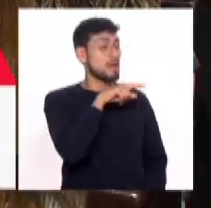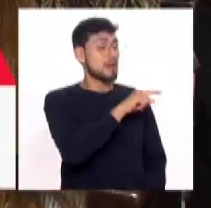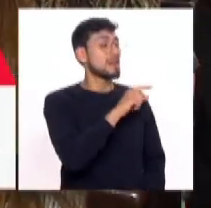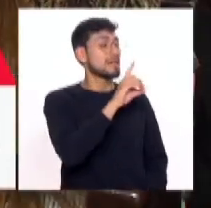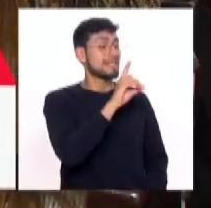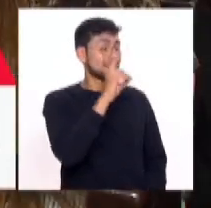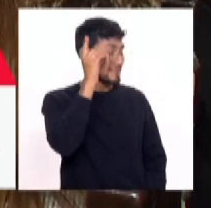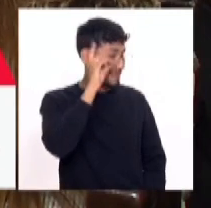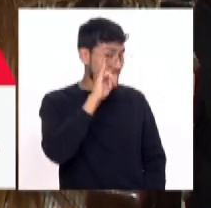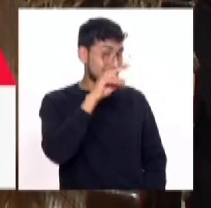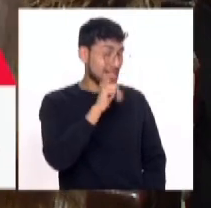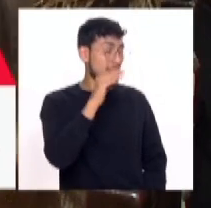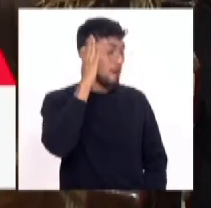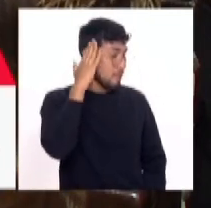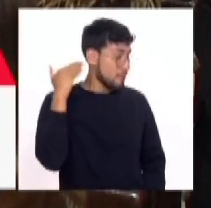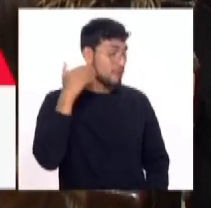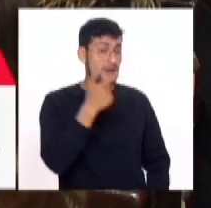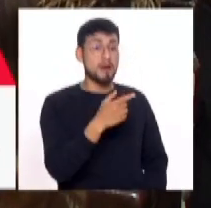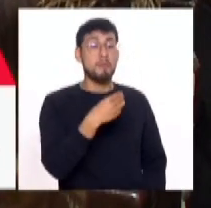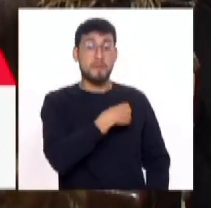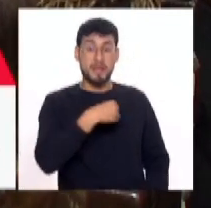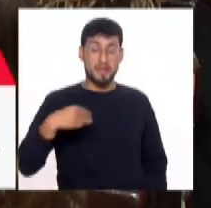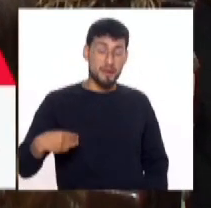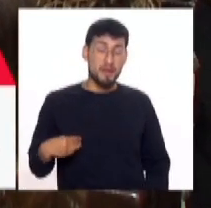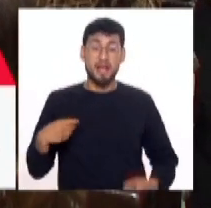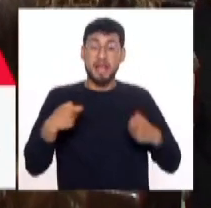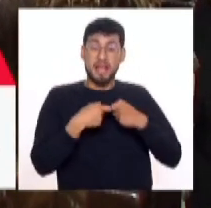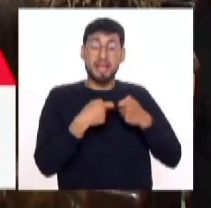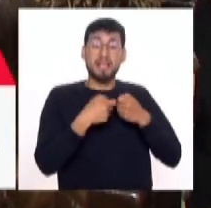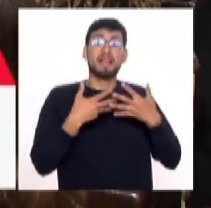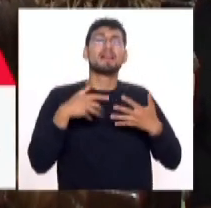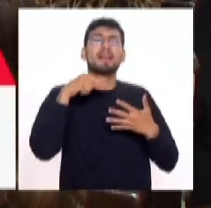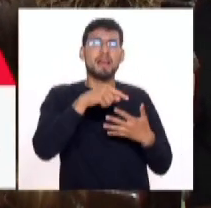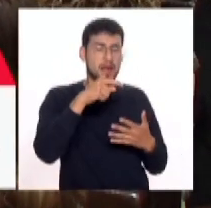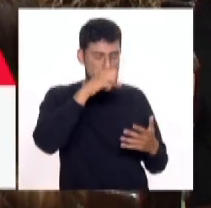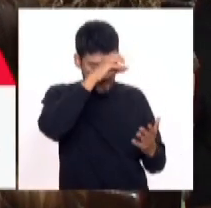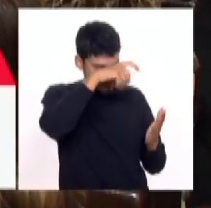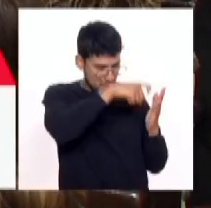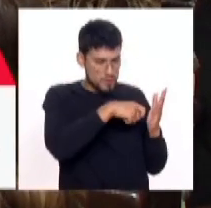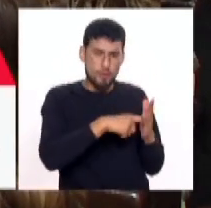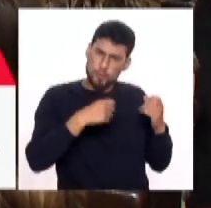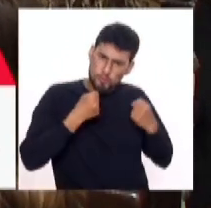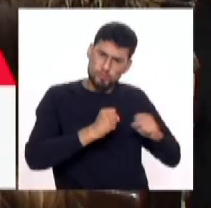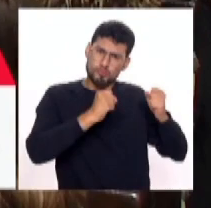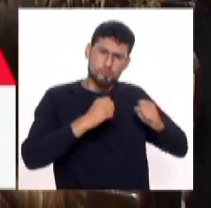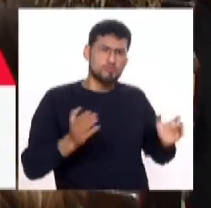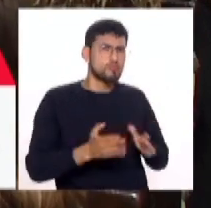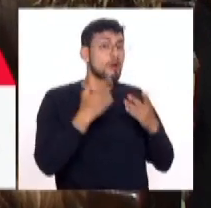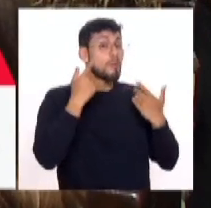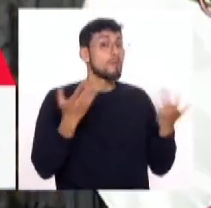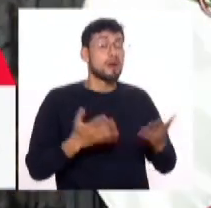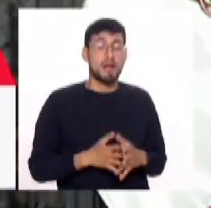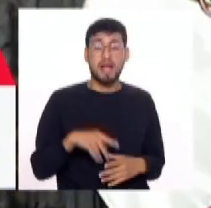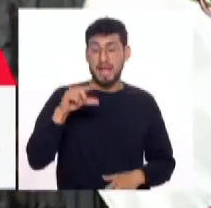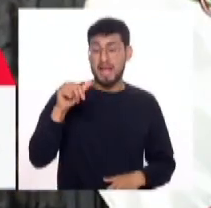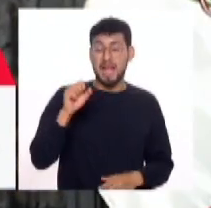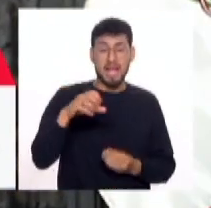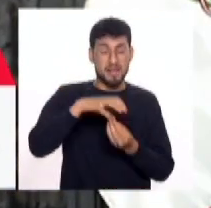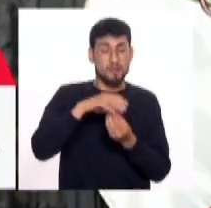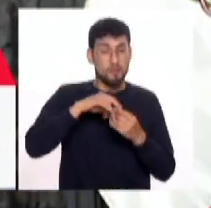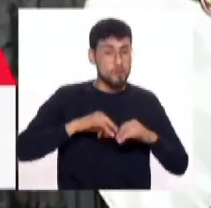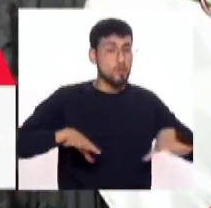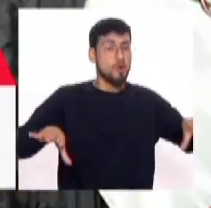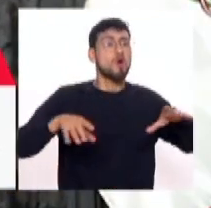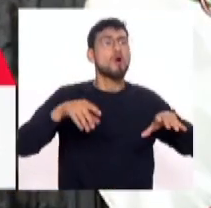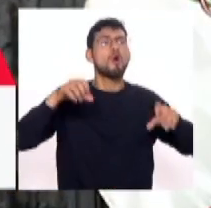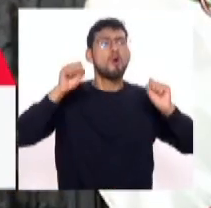Segarra, desde el Ministerio de Energía y Minas, estamos dando un fuerte impulso al proceso de masificación de gas natural